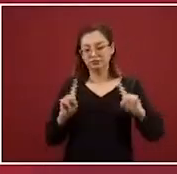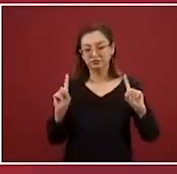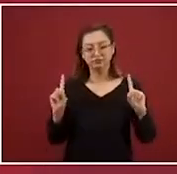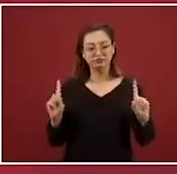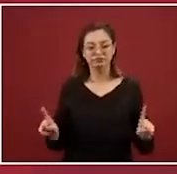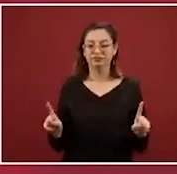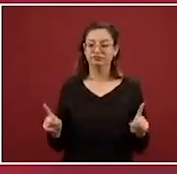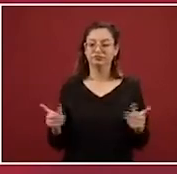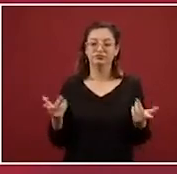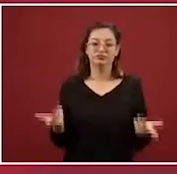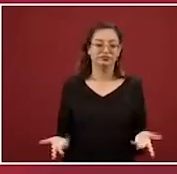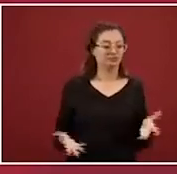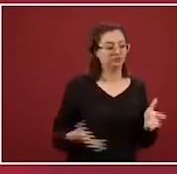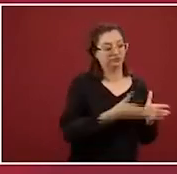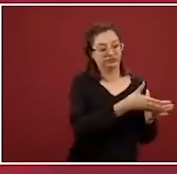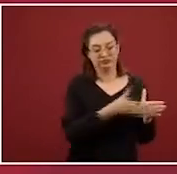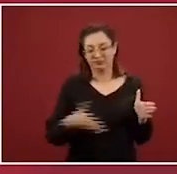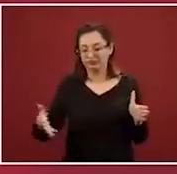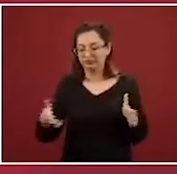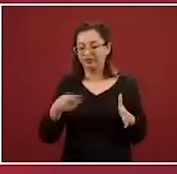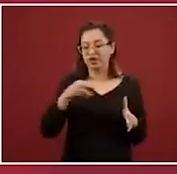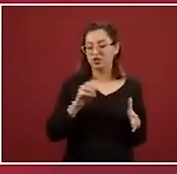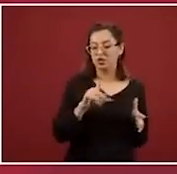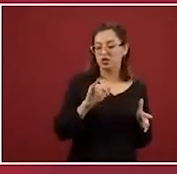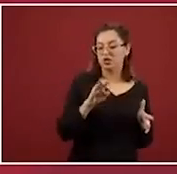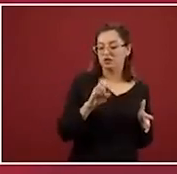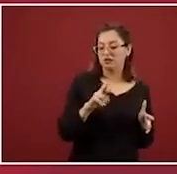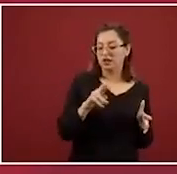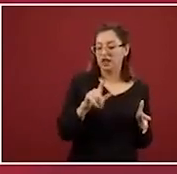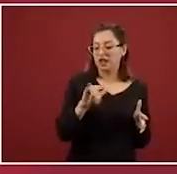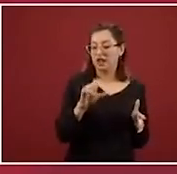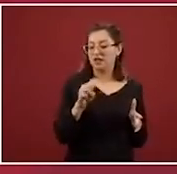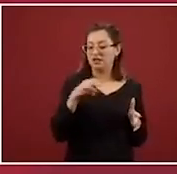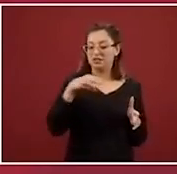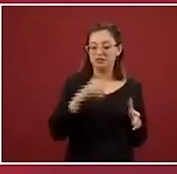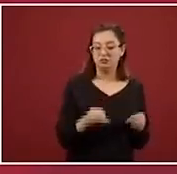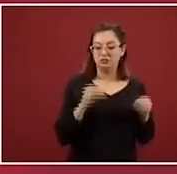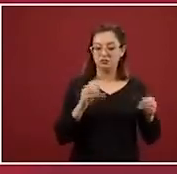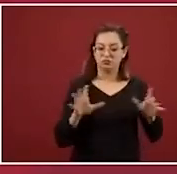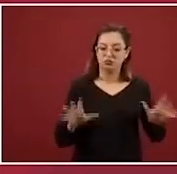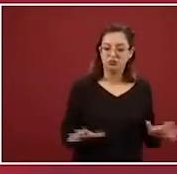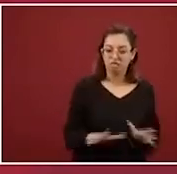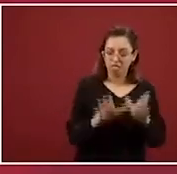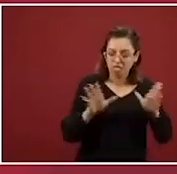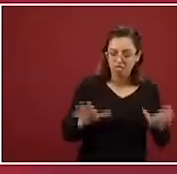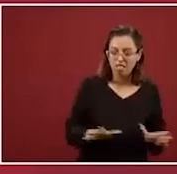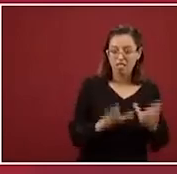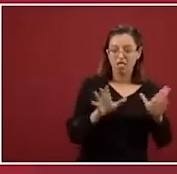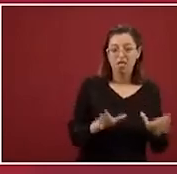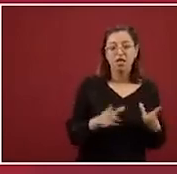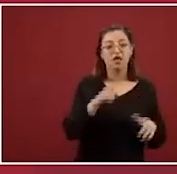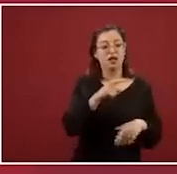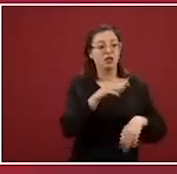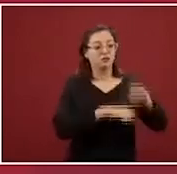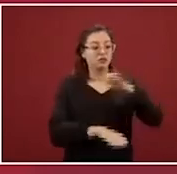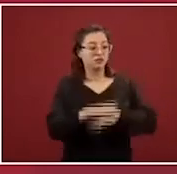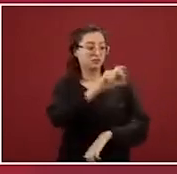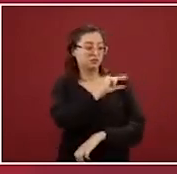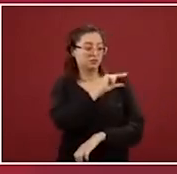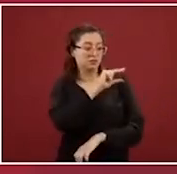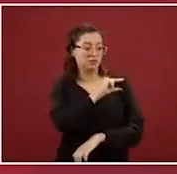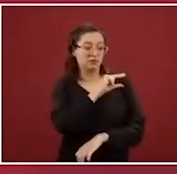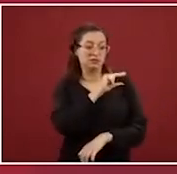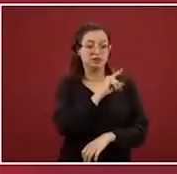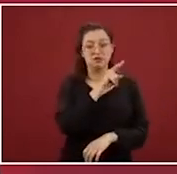este neoliberalismo desbordado que se vivió, en donde a las empresas privadas, en este caso a